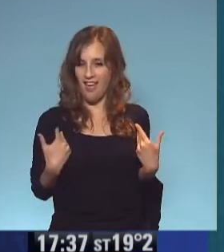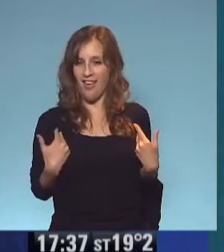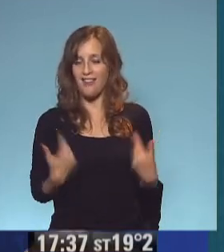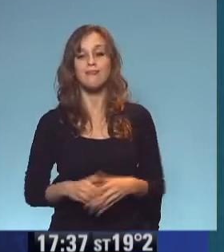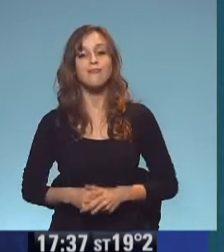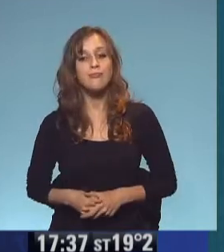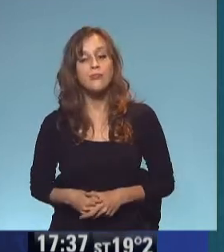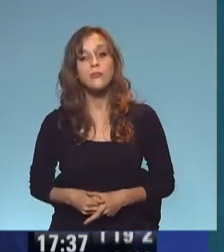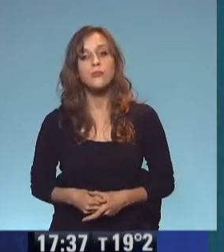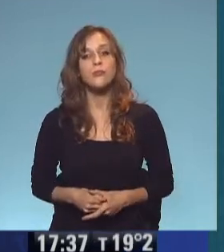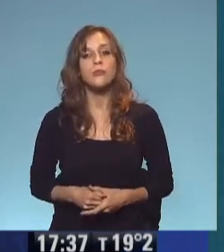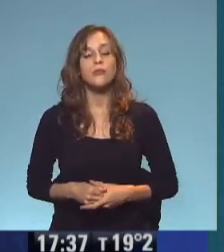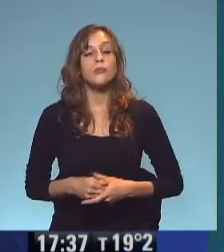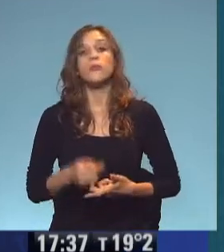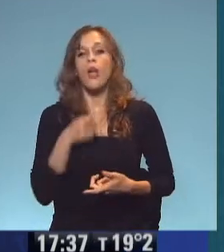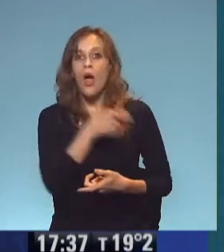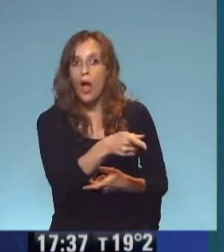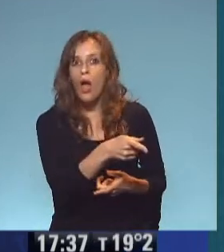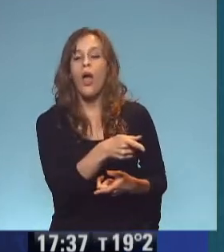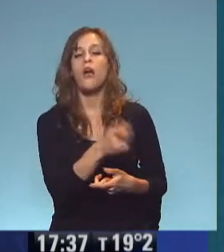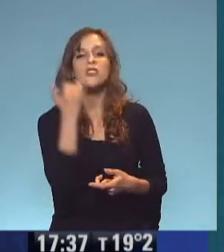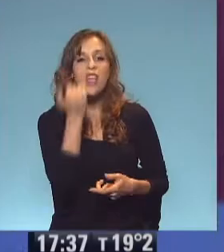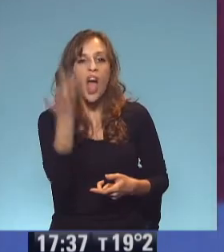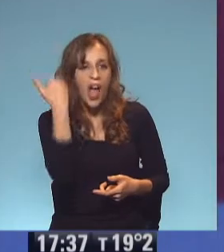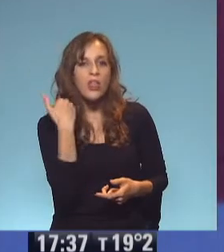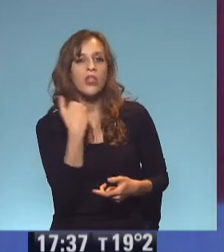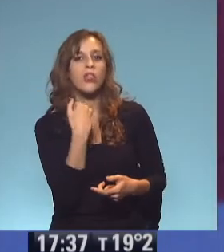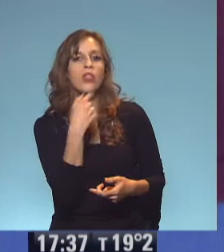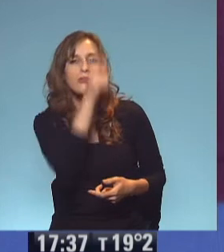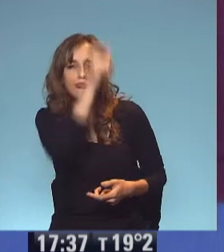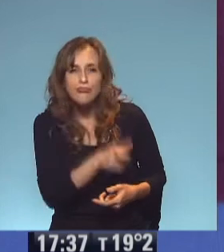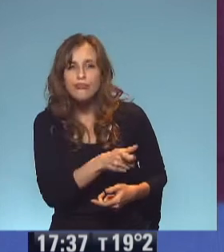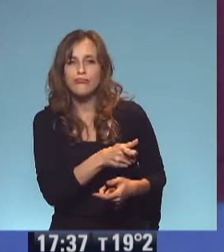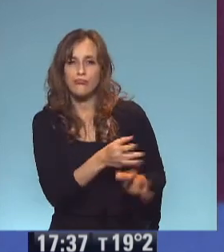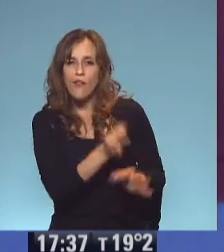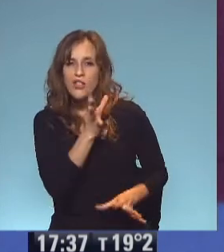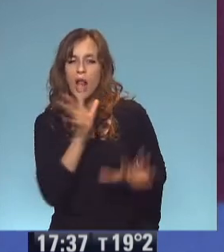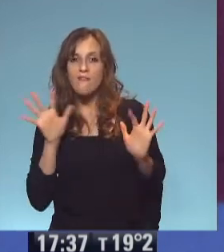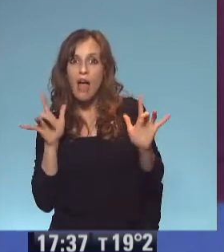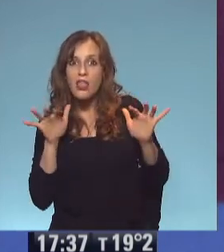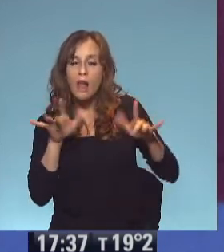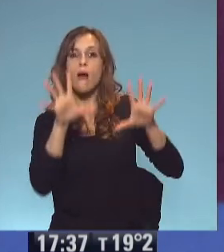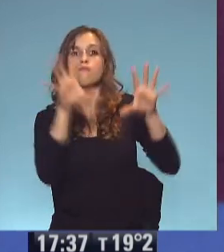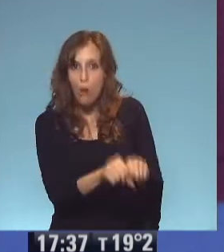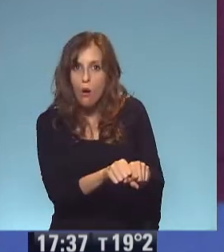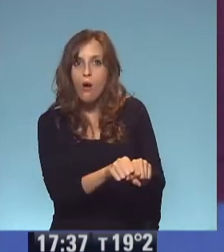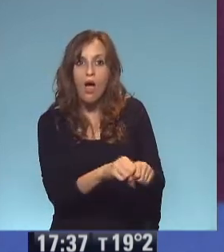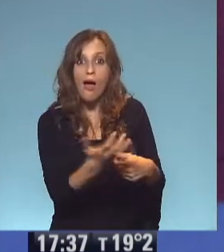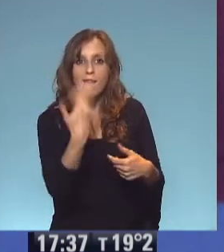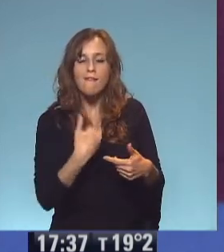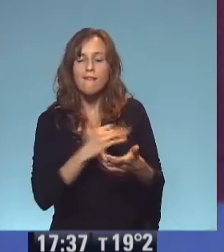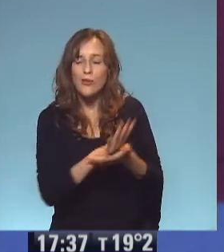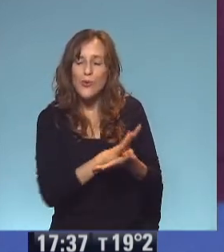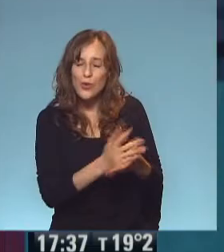por suerte, un cazador de fantasmas ya nos ofreció la solución. ¿Un cazador de fantasmas? ¡Lo quiero conocer!